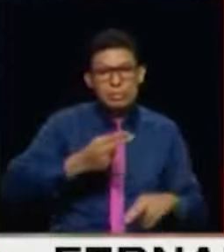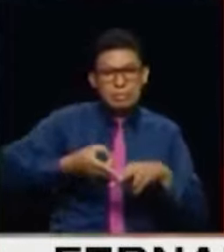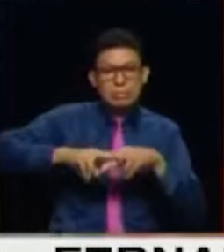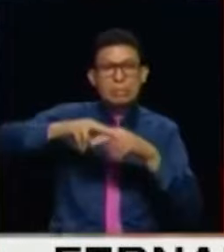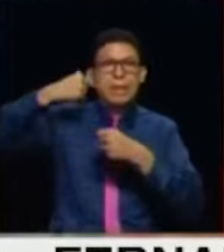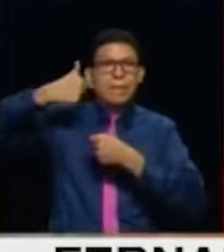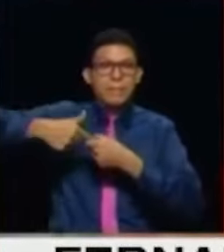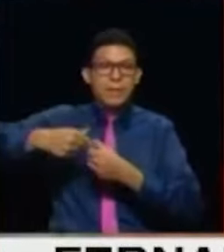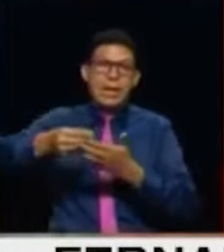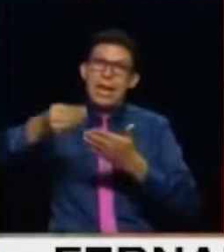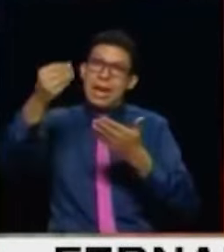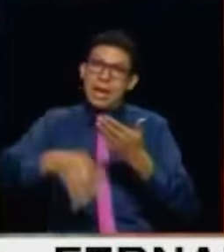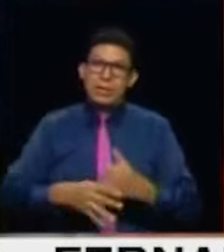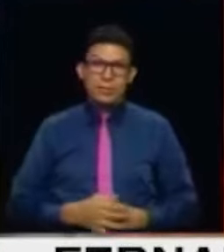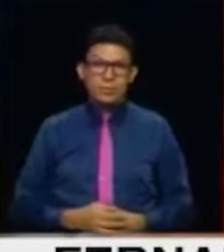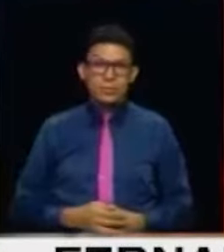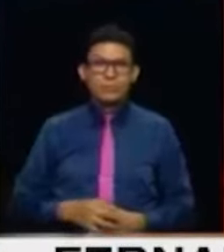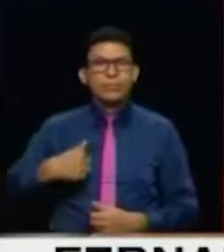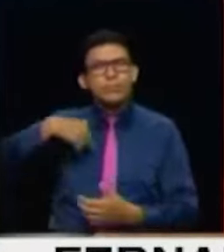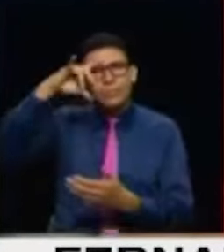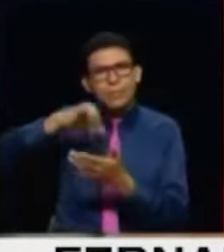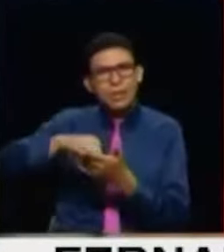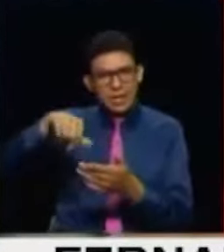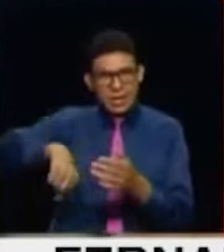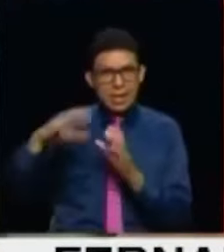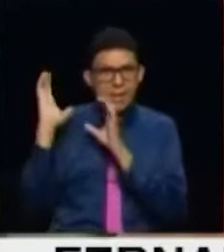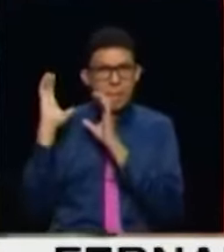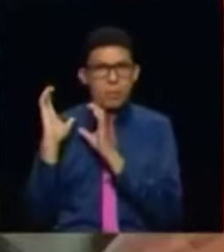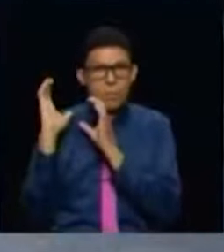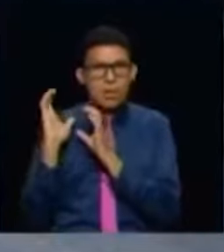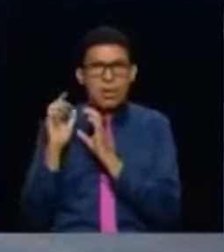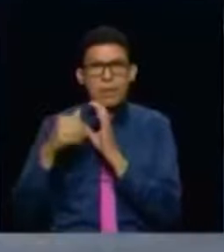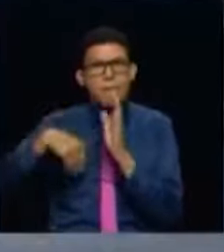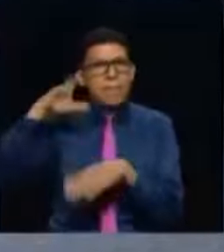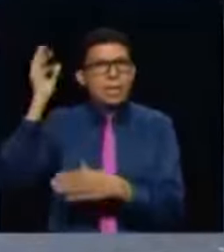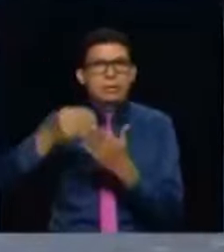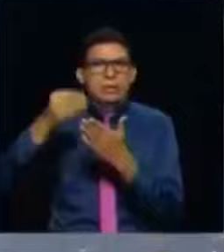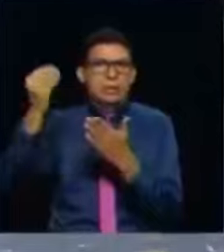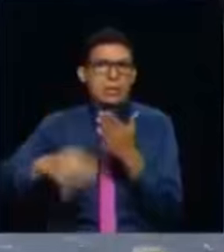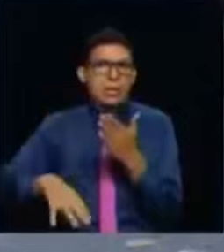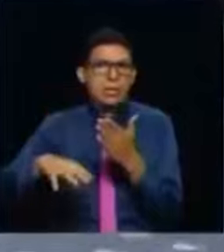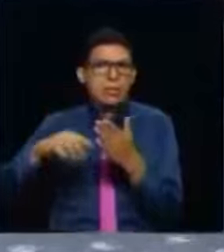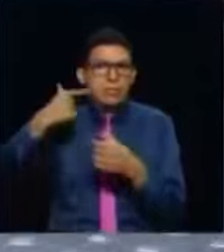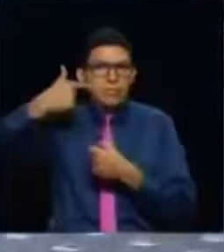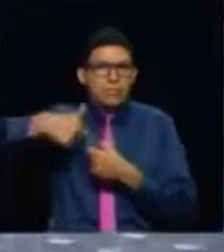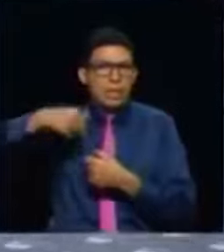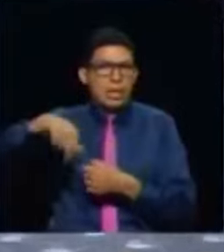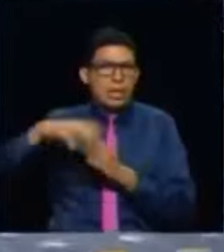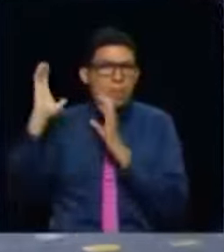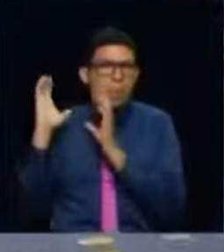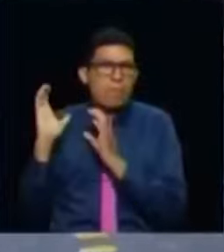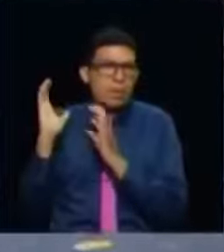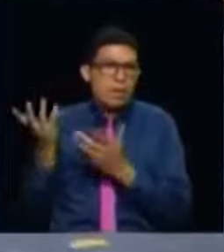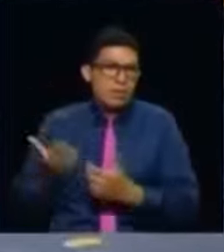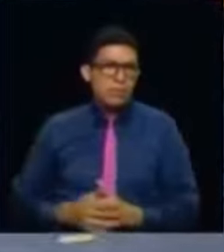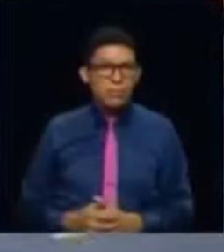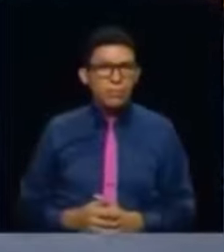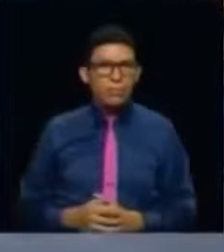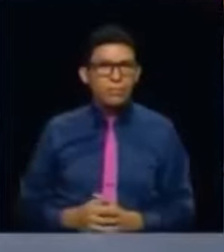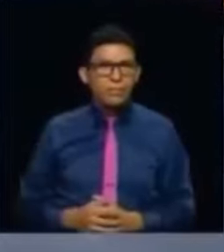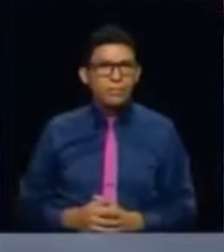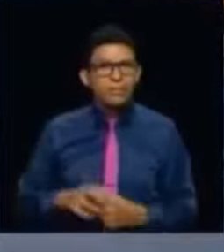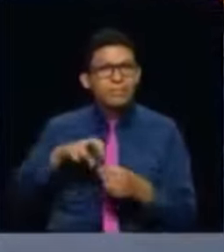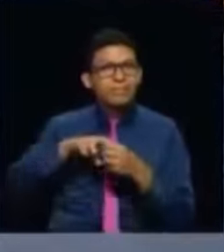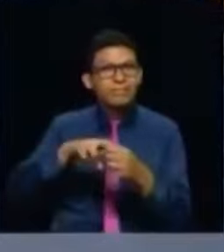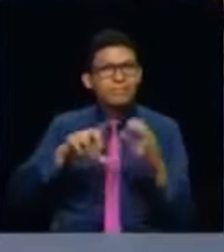muy alto. Yo creo que aquí en la ciudad de Popayán es la más alta que hay del combustible aquí en Popayán. El transporte